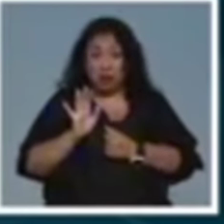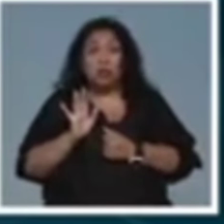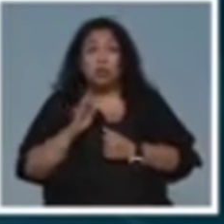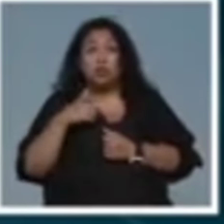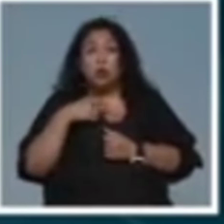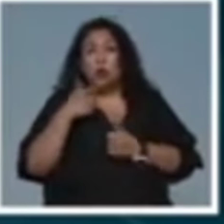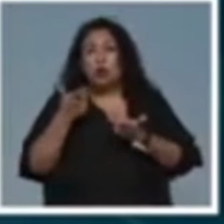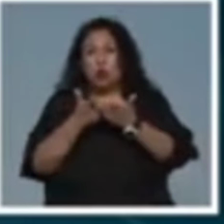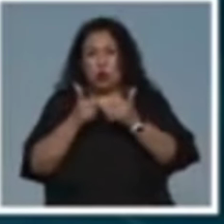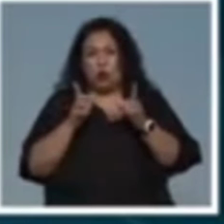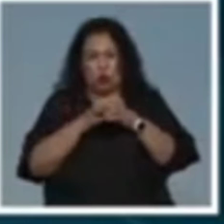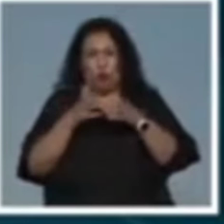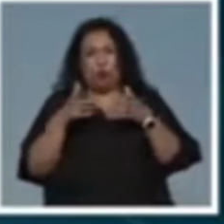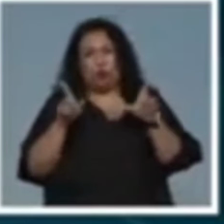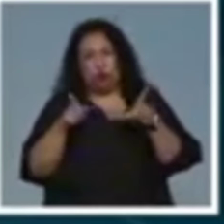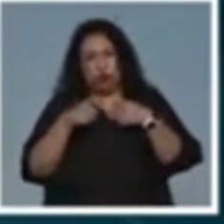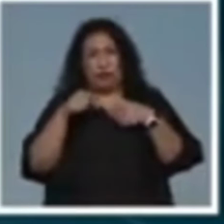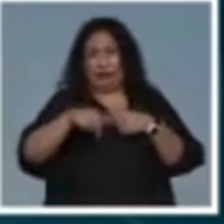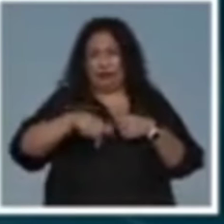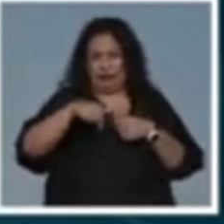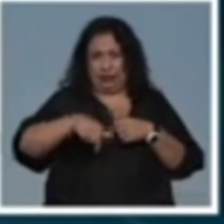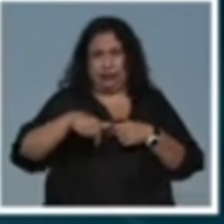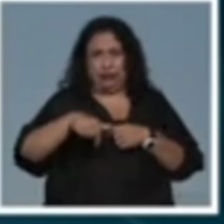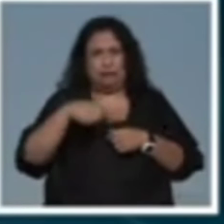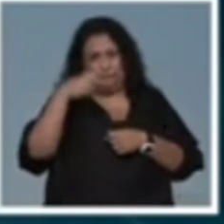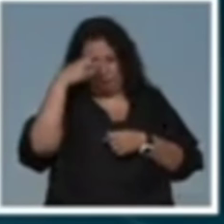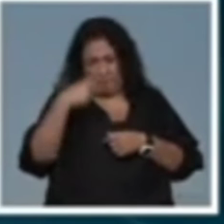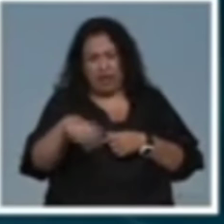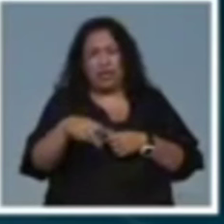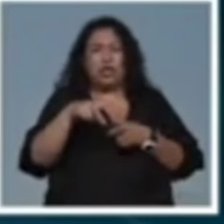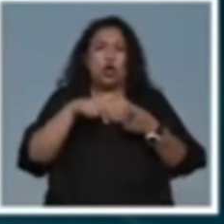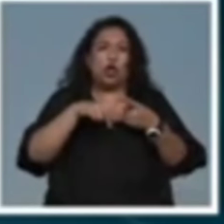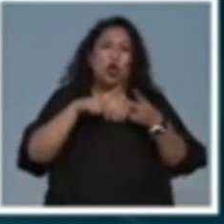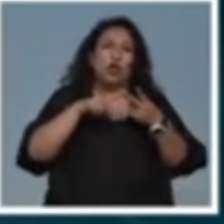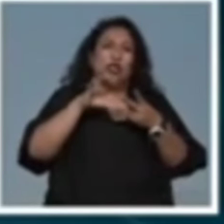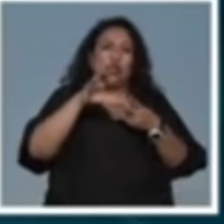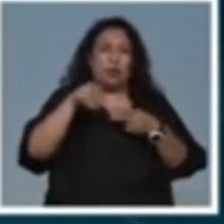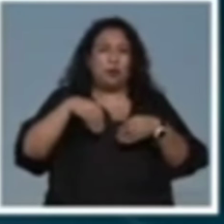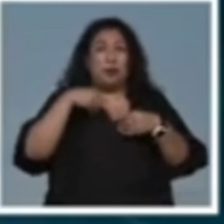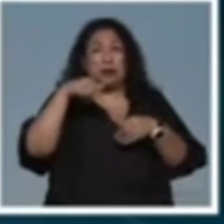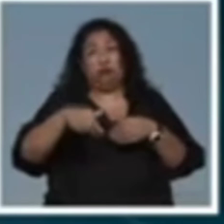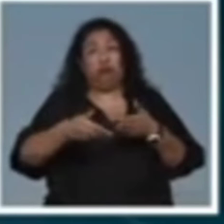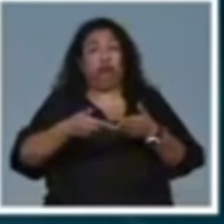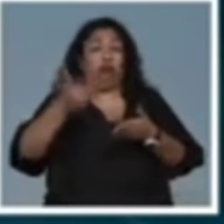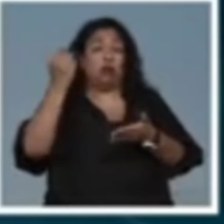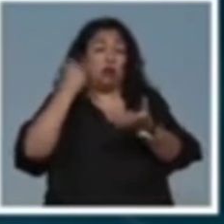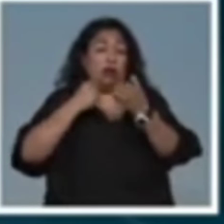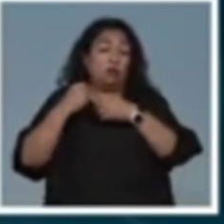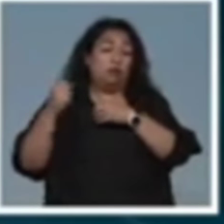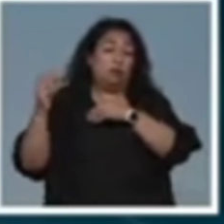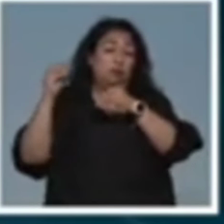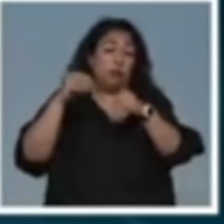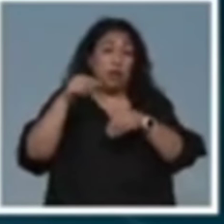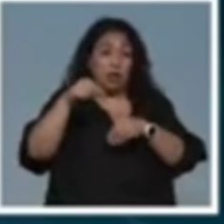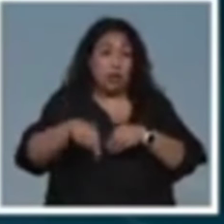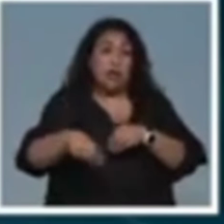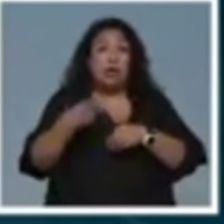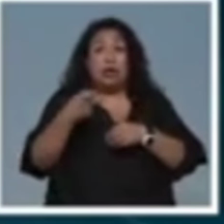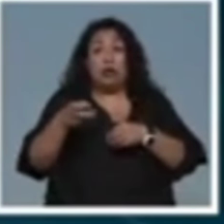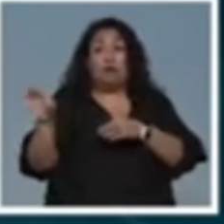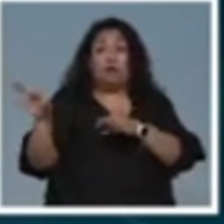una banda de músicos de acá, de mexicanos, chicanos, que viven aquí desde hace muchos años, y pues traigo esas